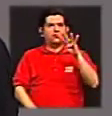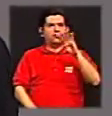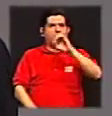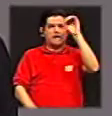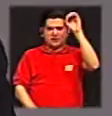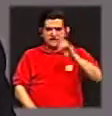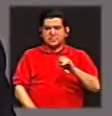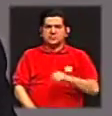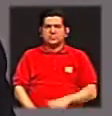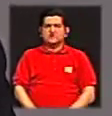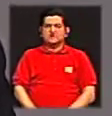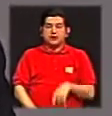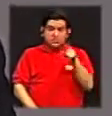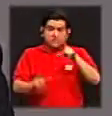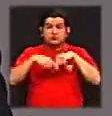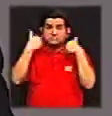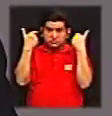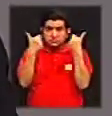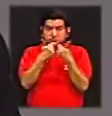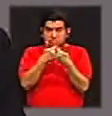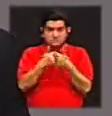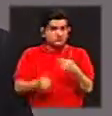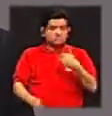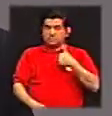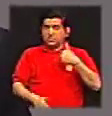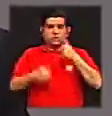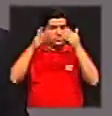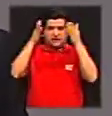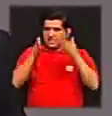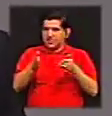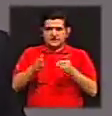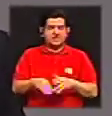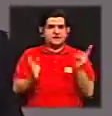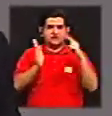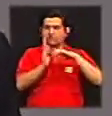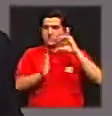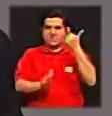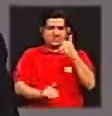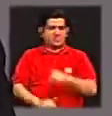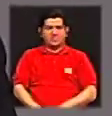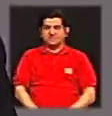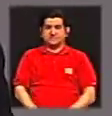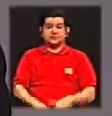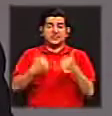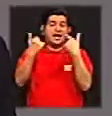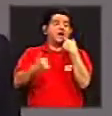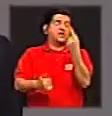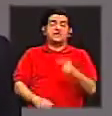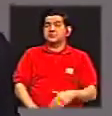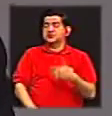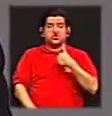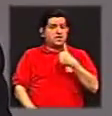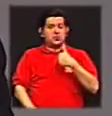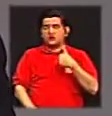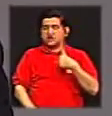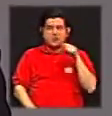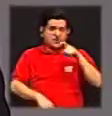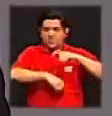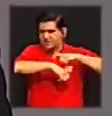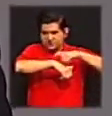40% en ese grupo no tenía candidato en 2010 o ahora nos dice que no tuvo candidato en